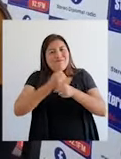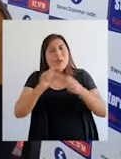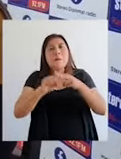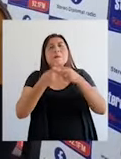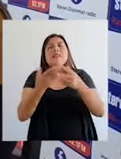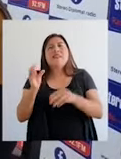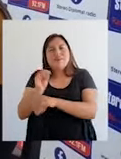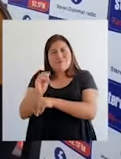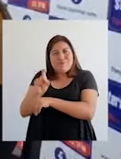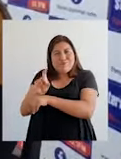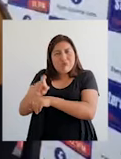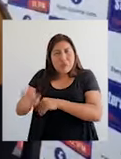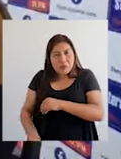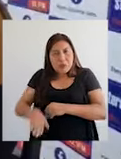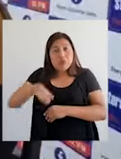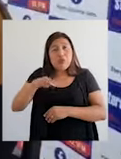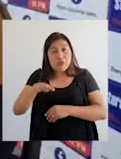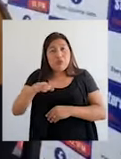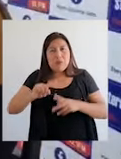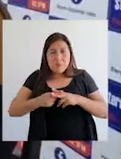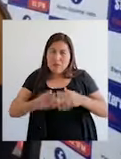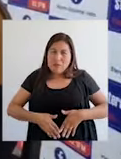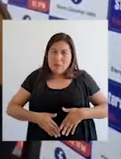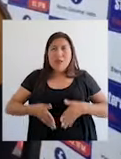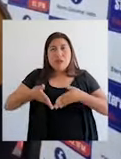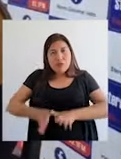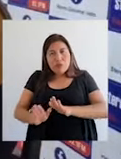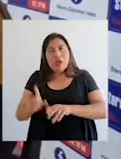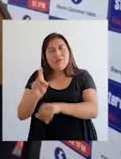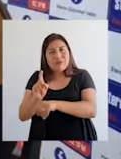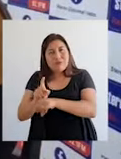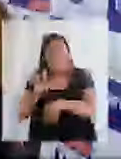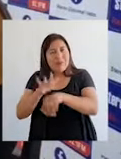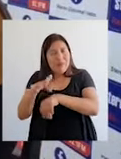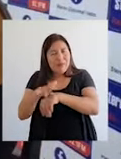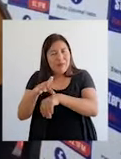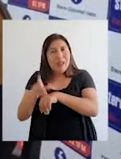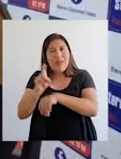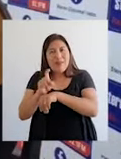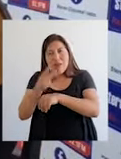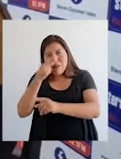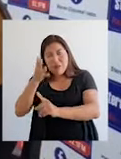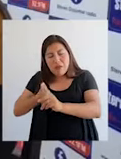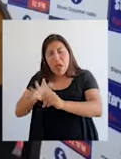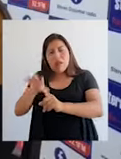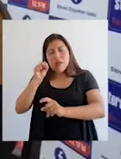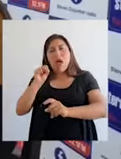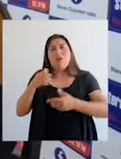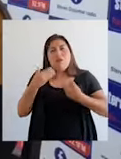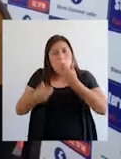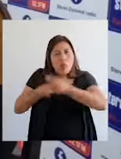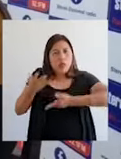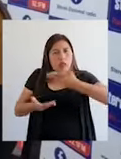vientre materno. Correcto. El Estado debería identificar las habilidades de cada persona en su edad temprana, para luego concentrar